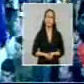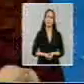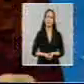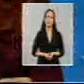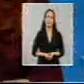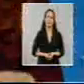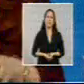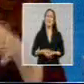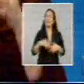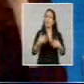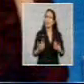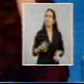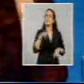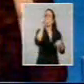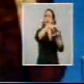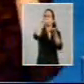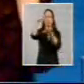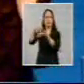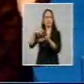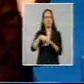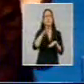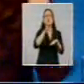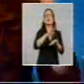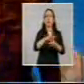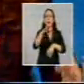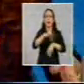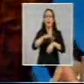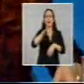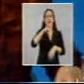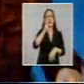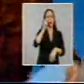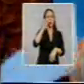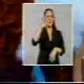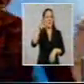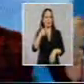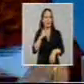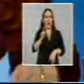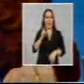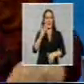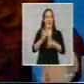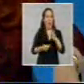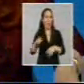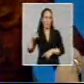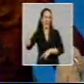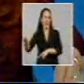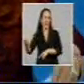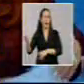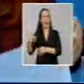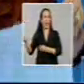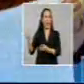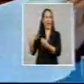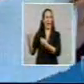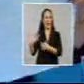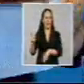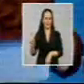estos centros de medicina nuclear, permítanme porque si no me voy a equivocar y mañana me van a criticar,